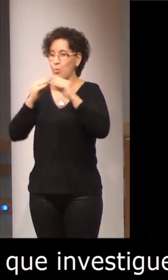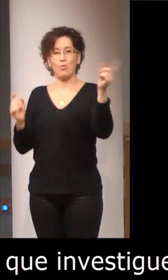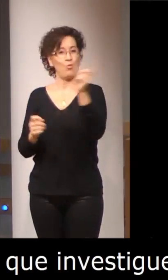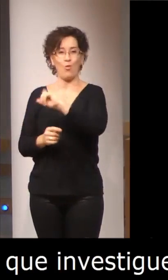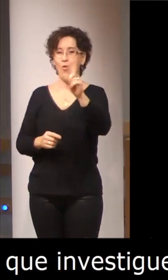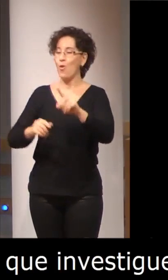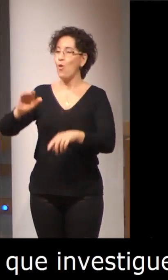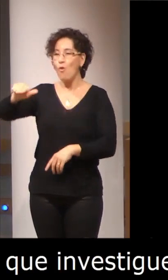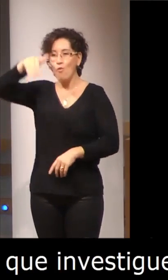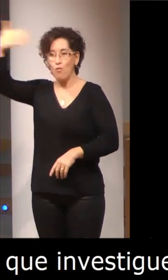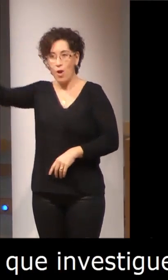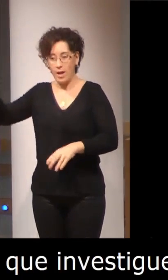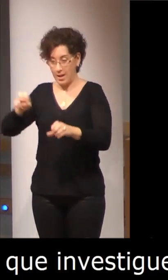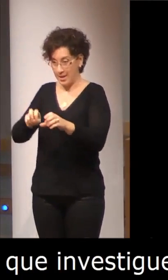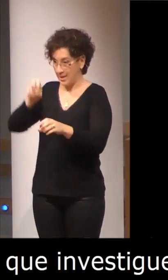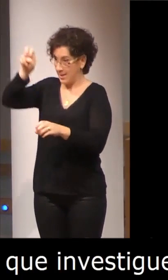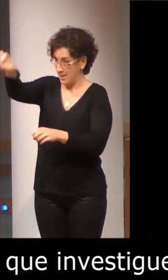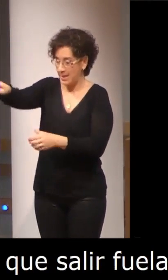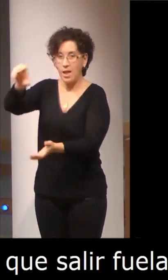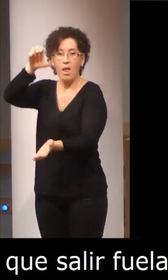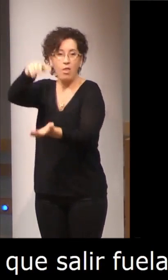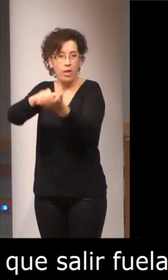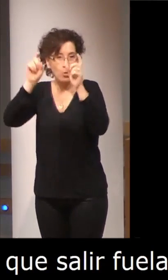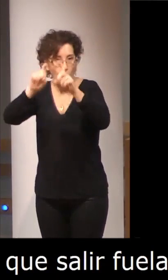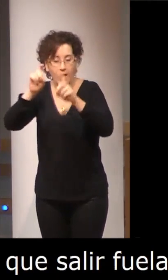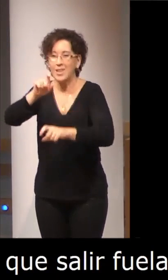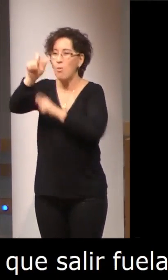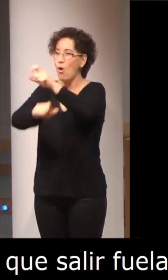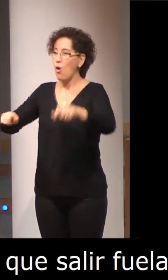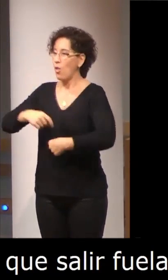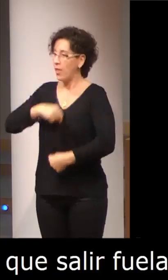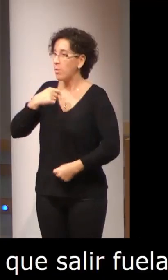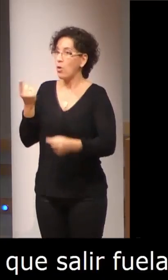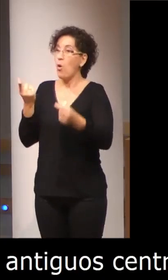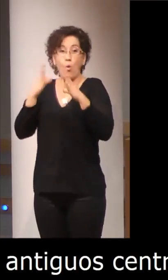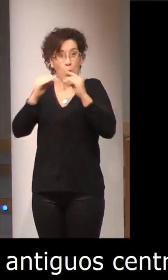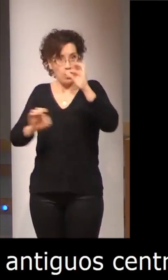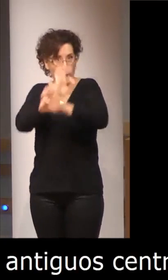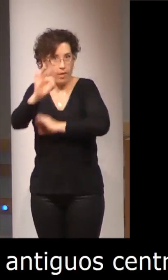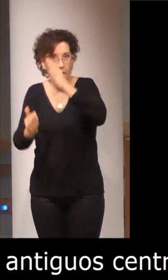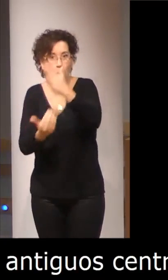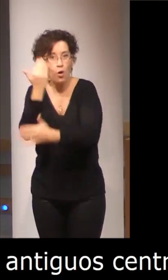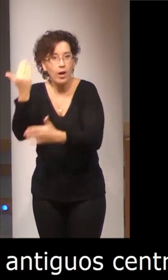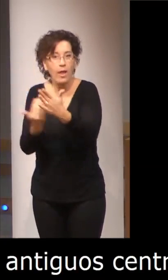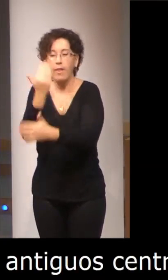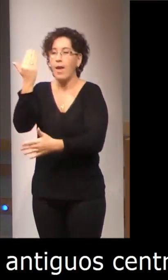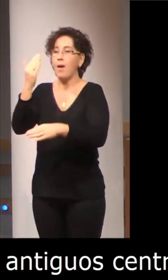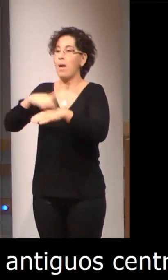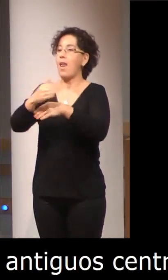antiguos centros educativos o a centros cívicos, o en la propia universidad organizamos jornadas donde